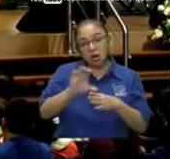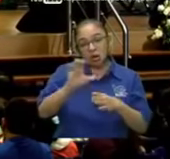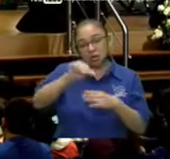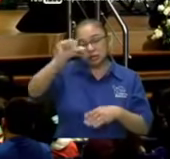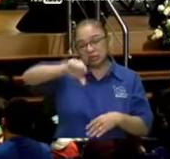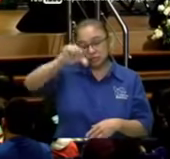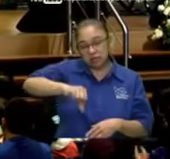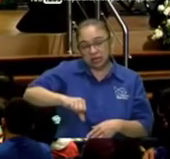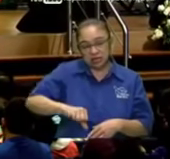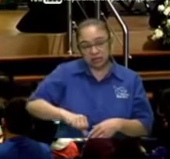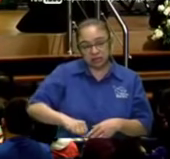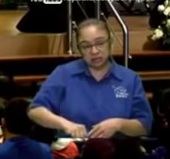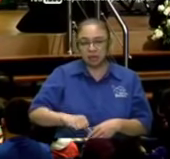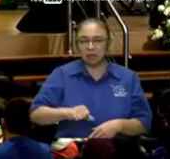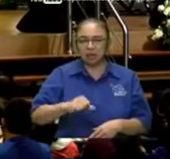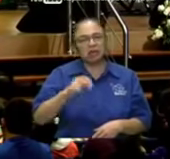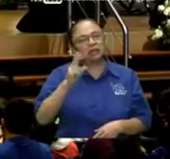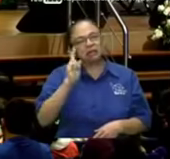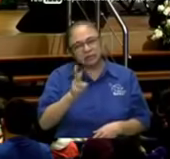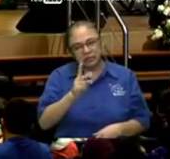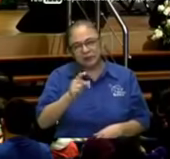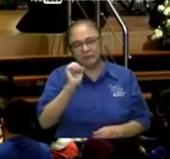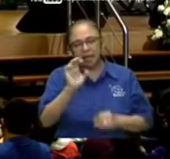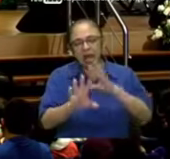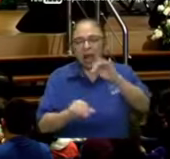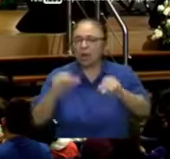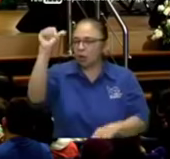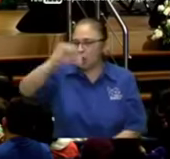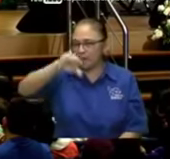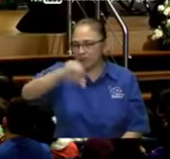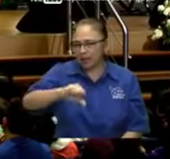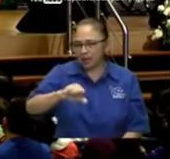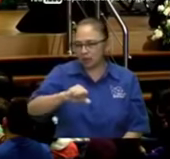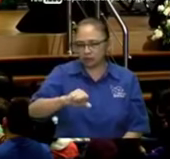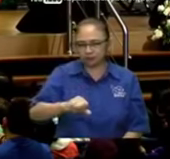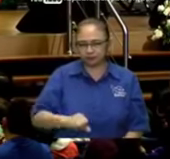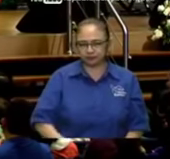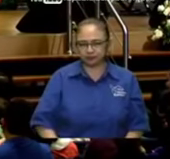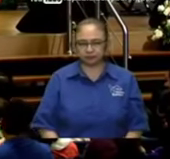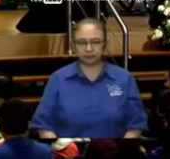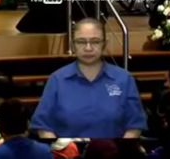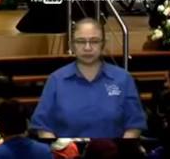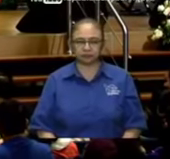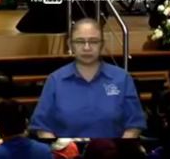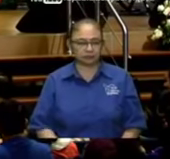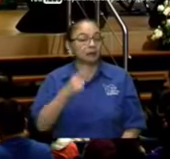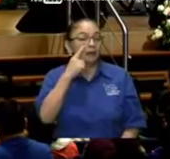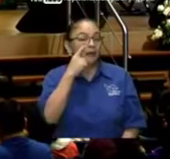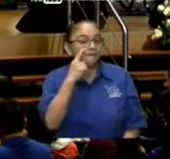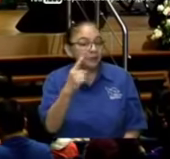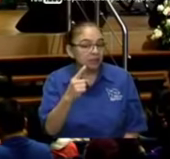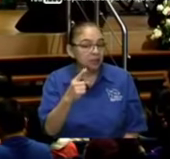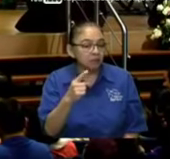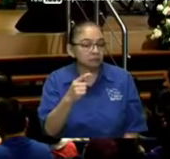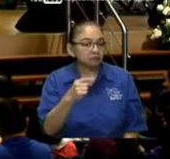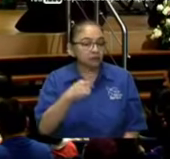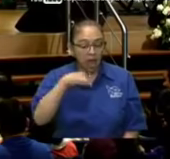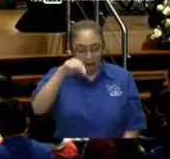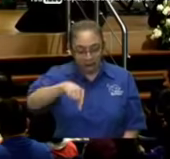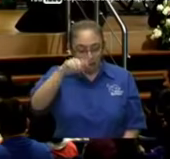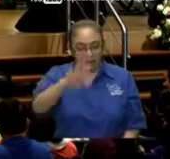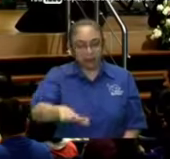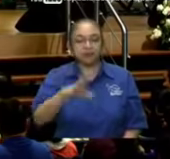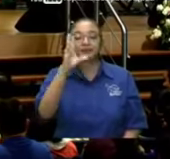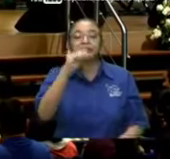siempre va a tener algo malo. Eso fue lo que les enseñó. Ese era el prejuicio que ellos tenían. Mire, aquí están hablando de la